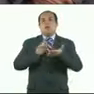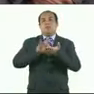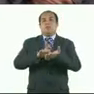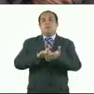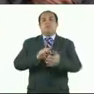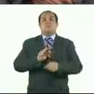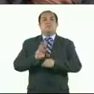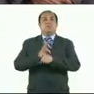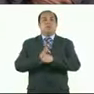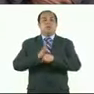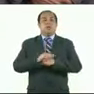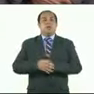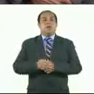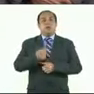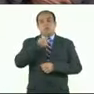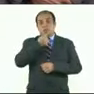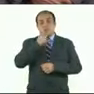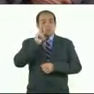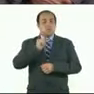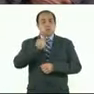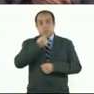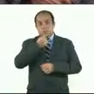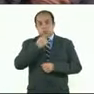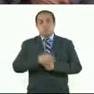de madres trabajadoras.